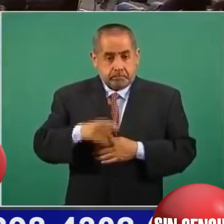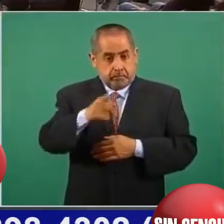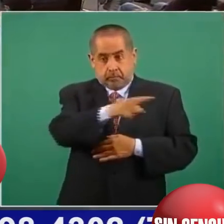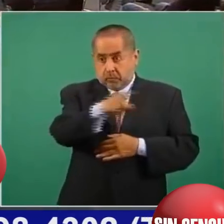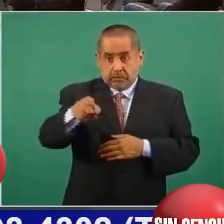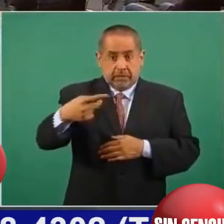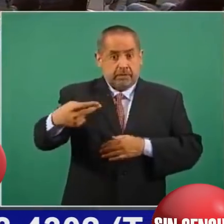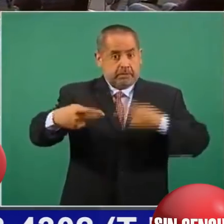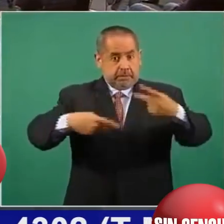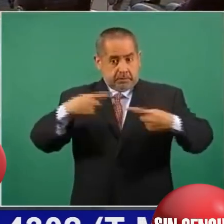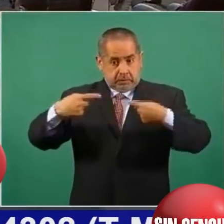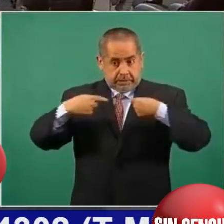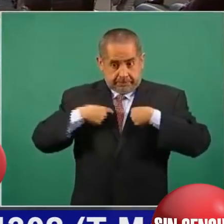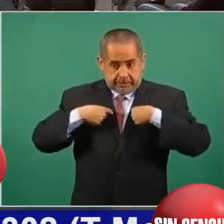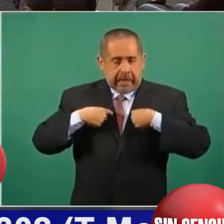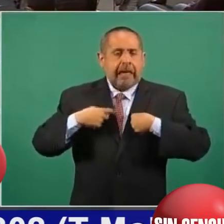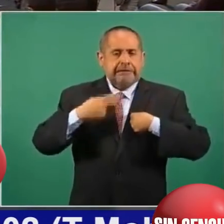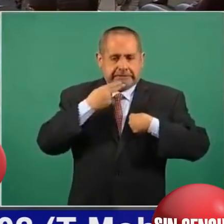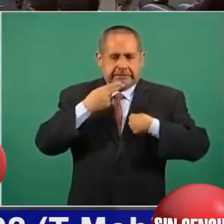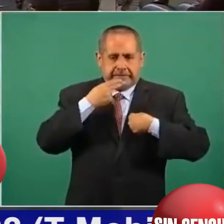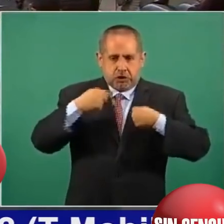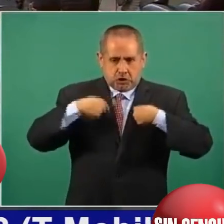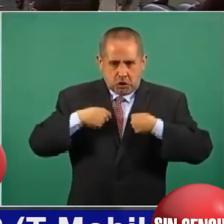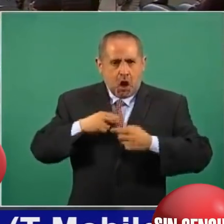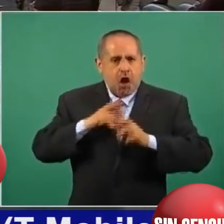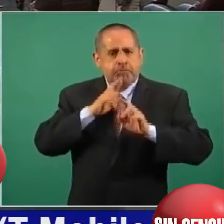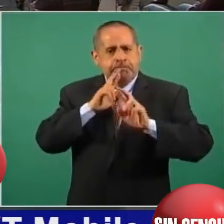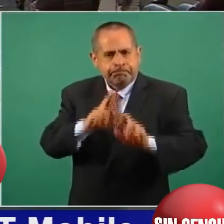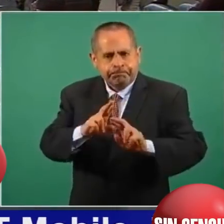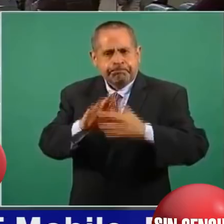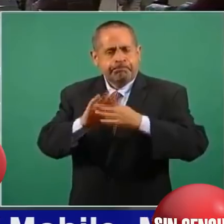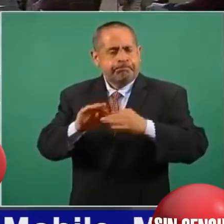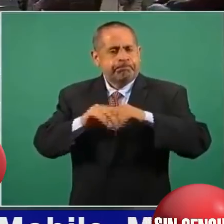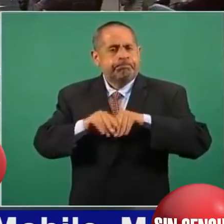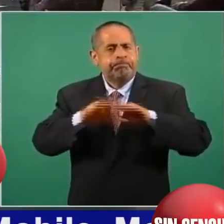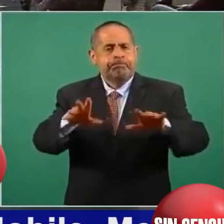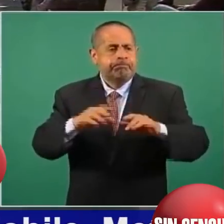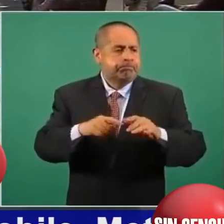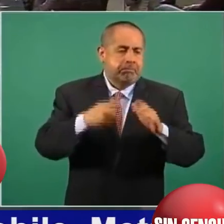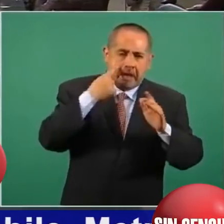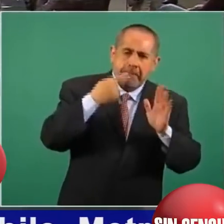a mí me sirven para comunicar